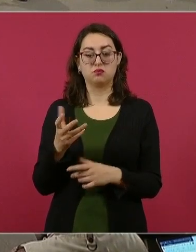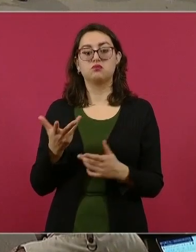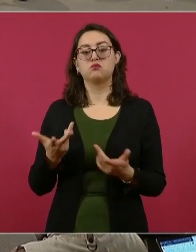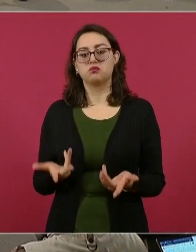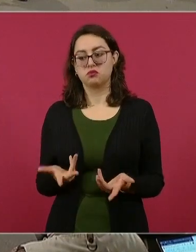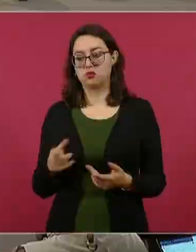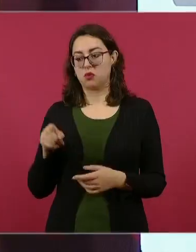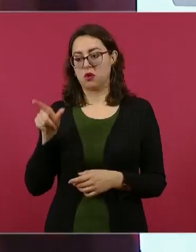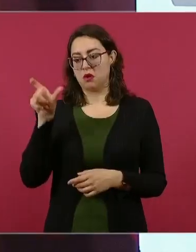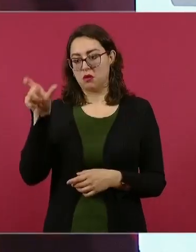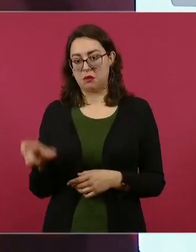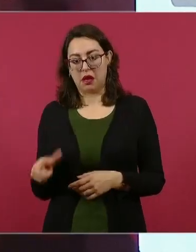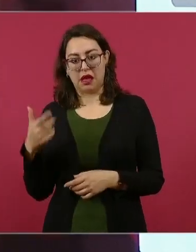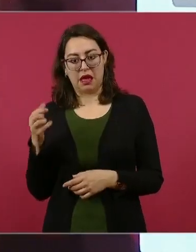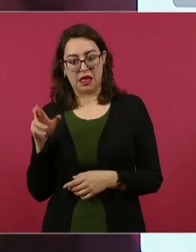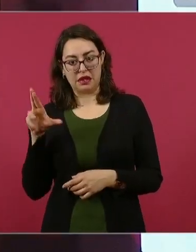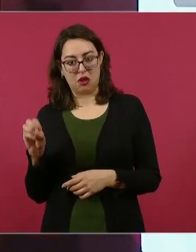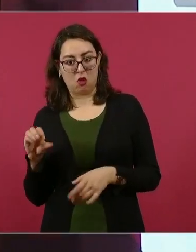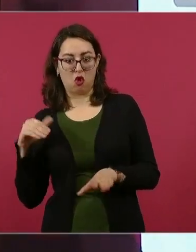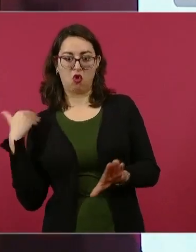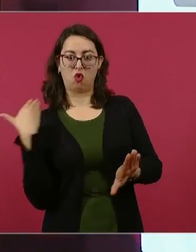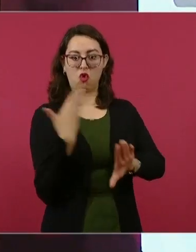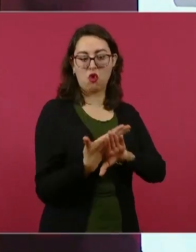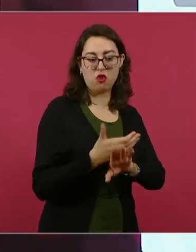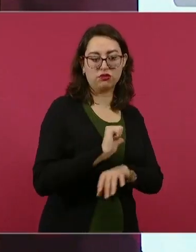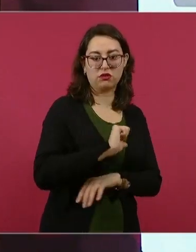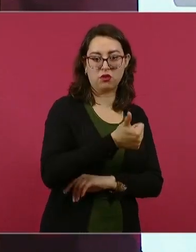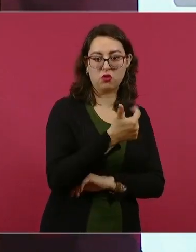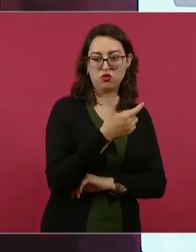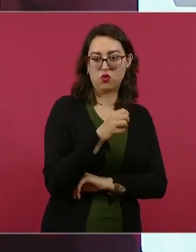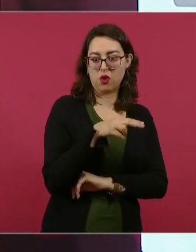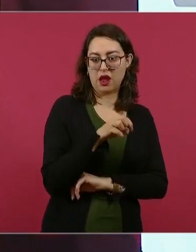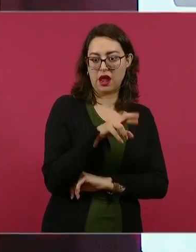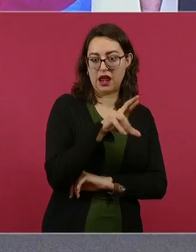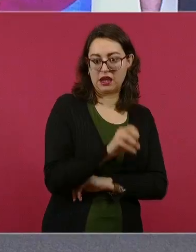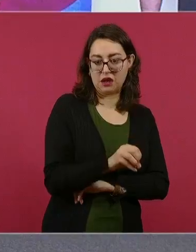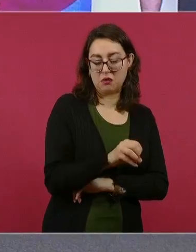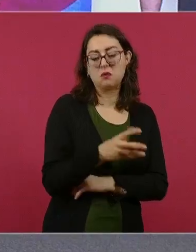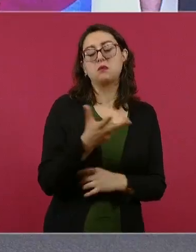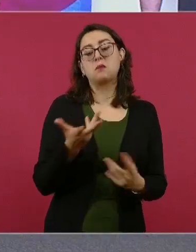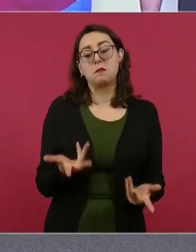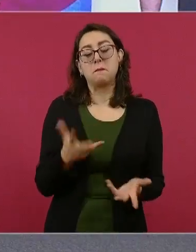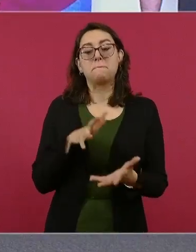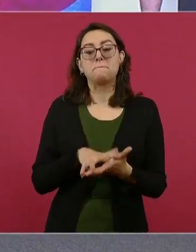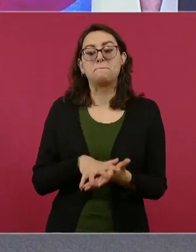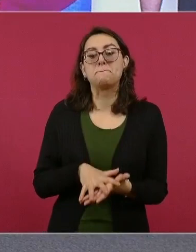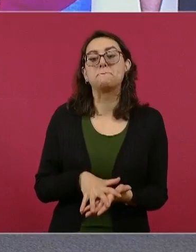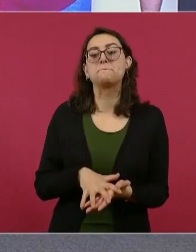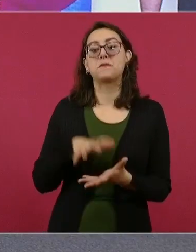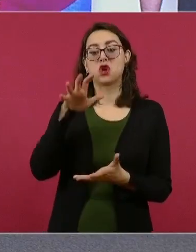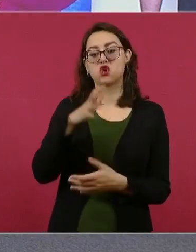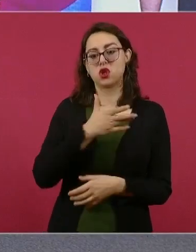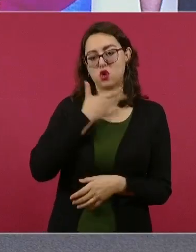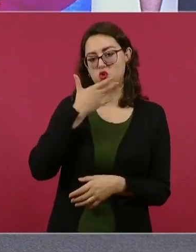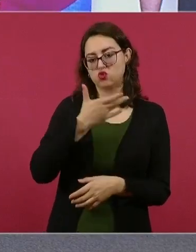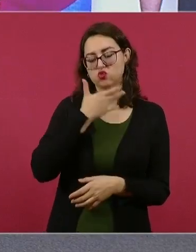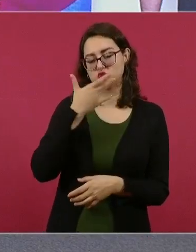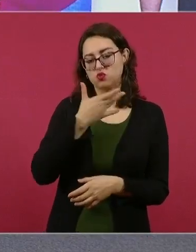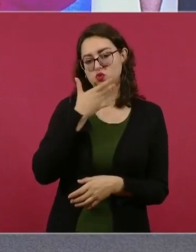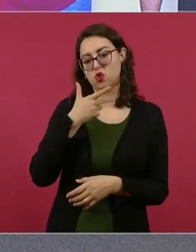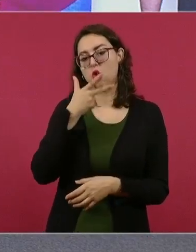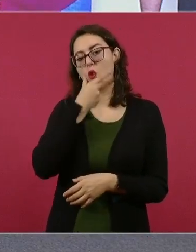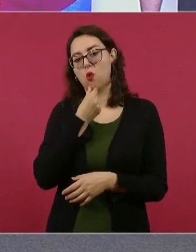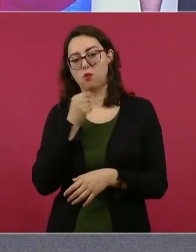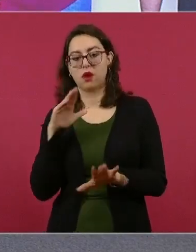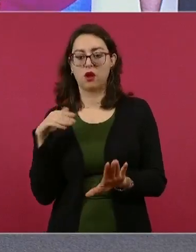género ataca al otro, y esto, desde luego, ha sido mucho más prevalente en adversidad para las mujeres.